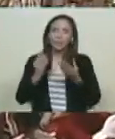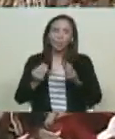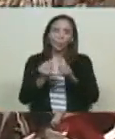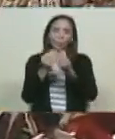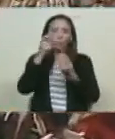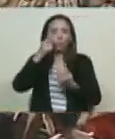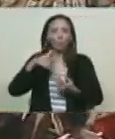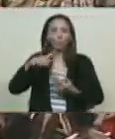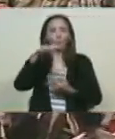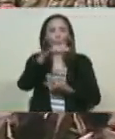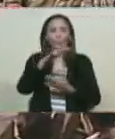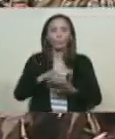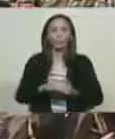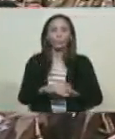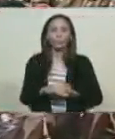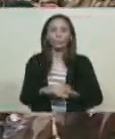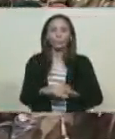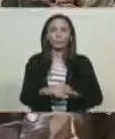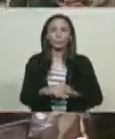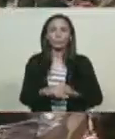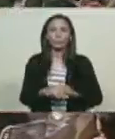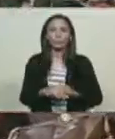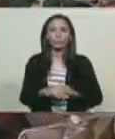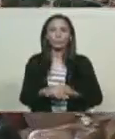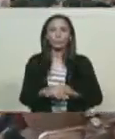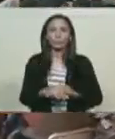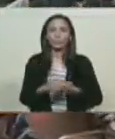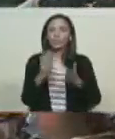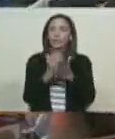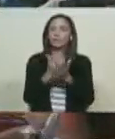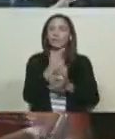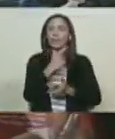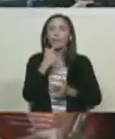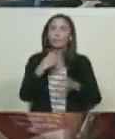Y viajó al futuro y me contó las batallas que nos iba